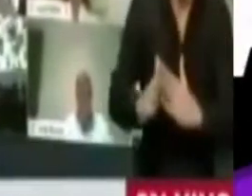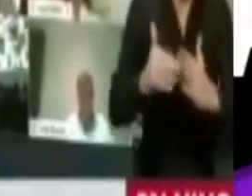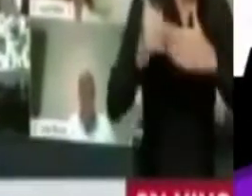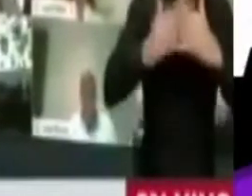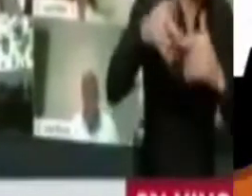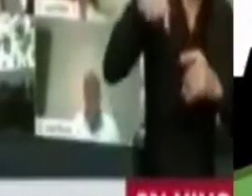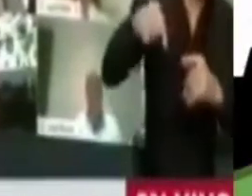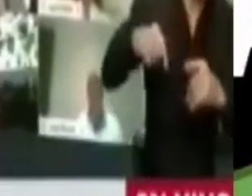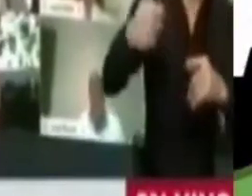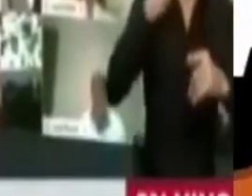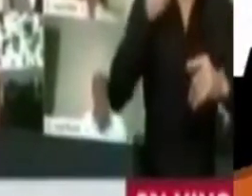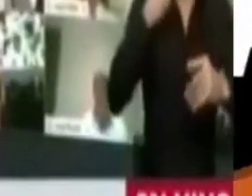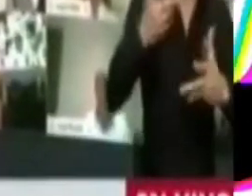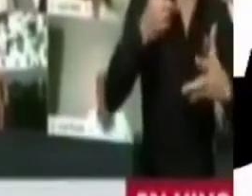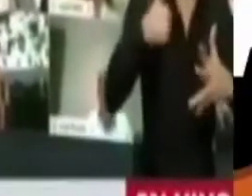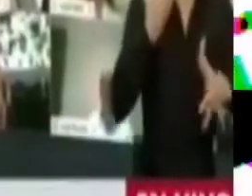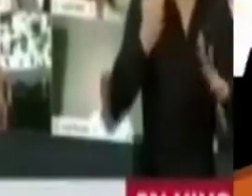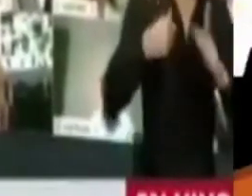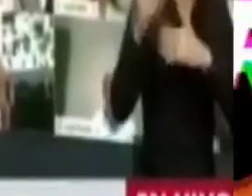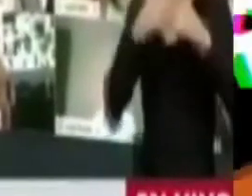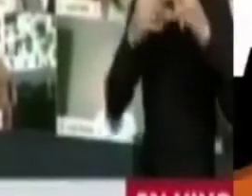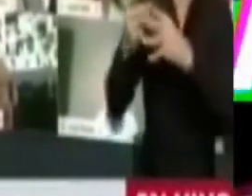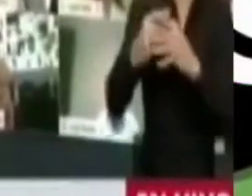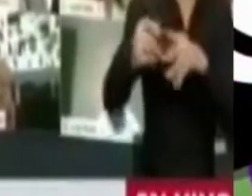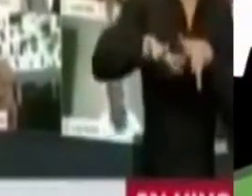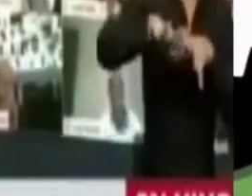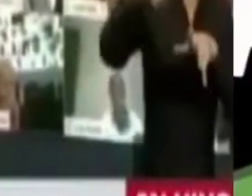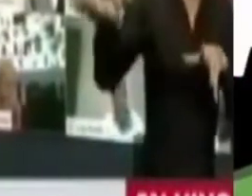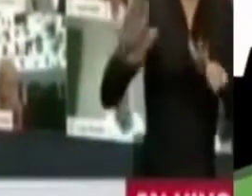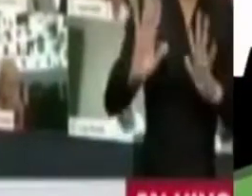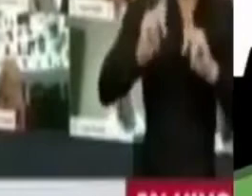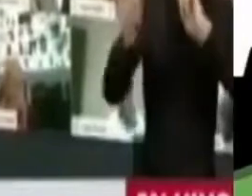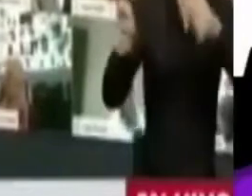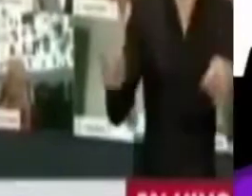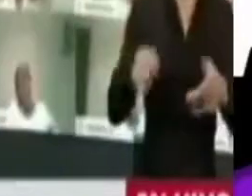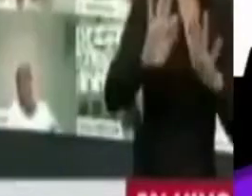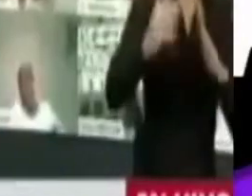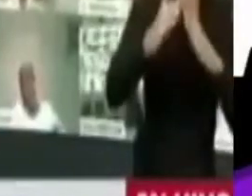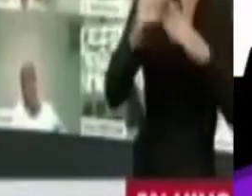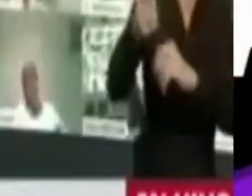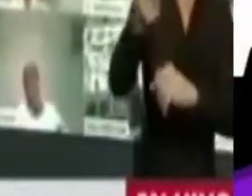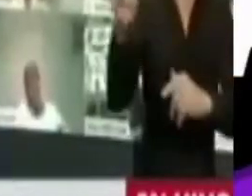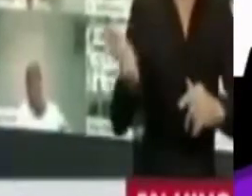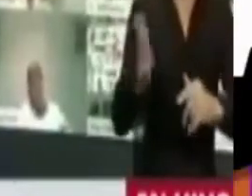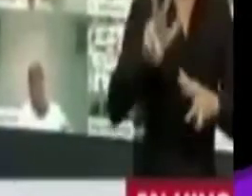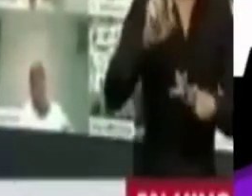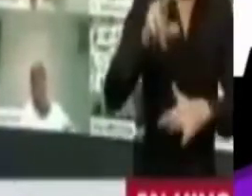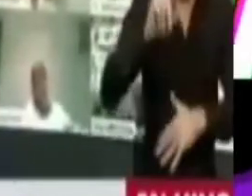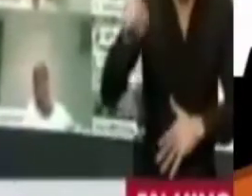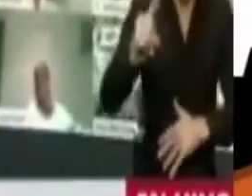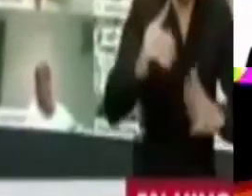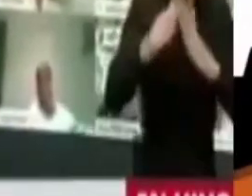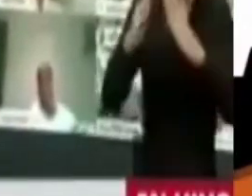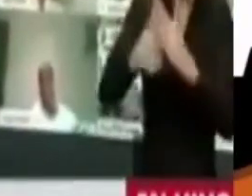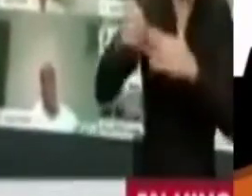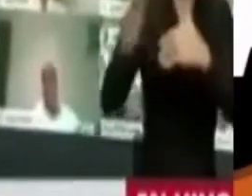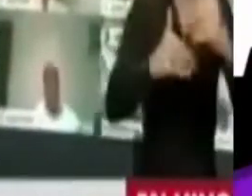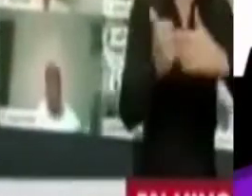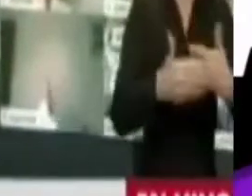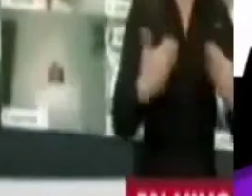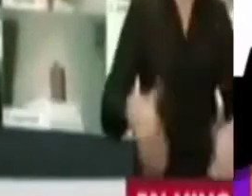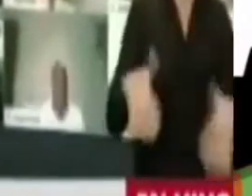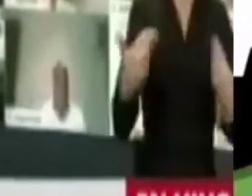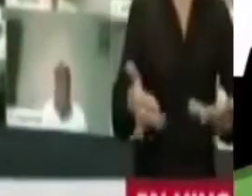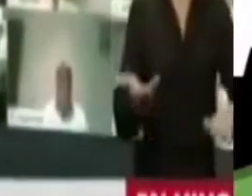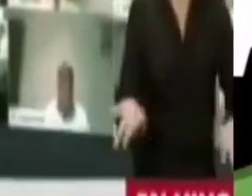plena pandemia. Es algo increíble lo que se está viviendo. Sin duda. Es decir, por ahí uno trata de bajar